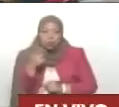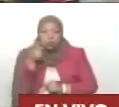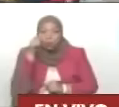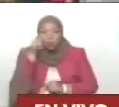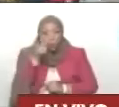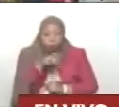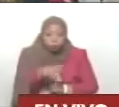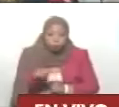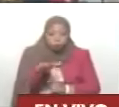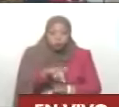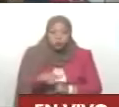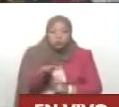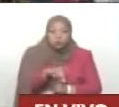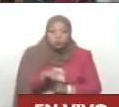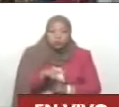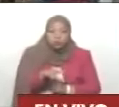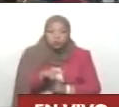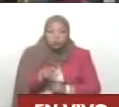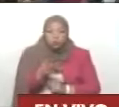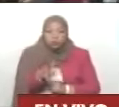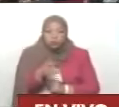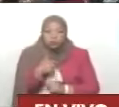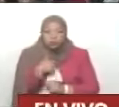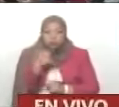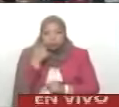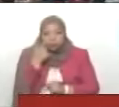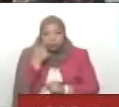público, a Marnelis, yo te vi,